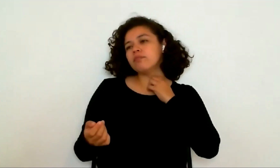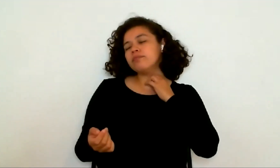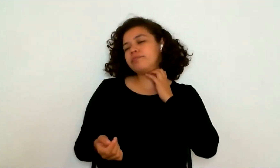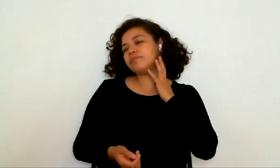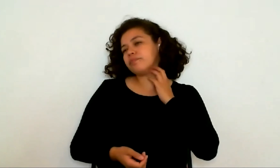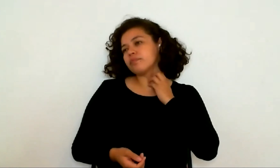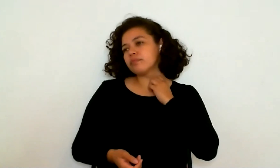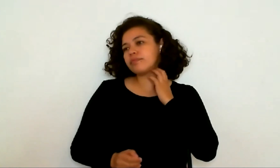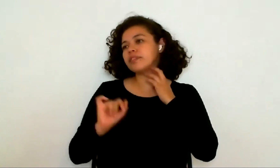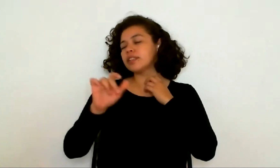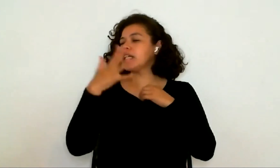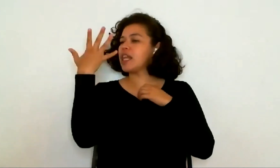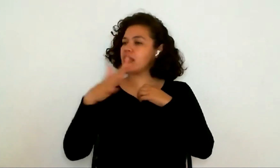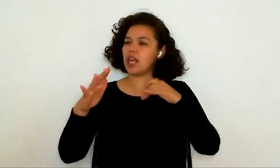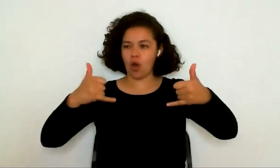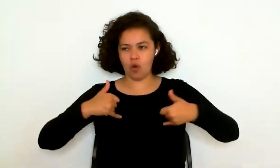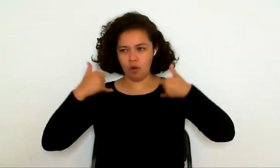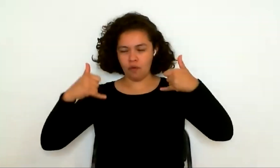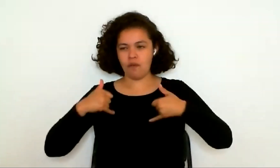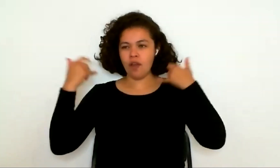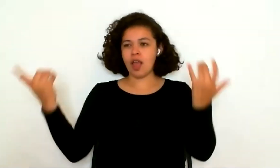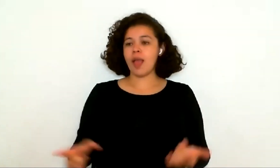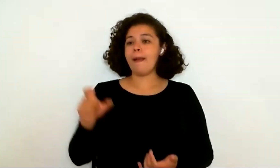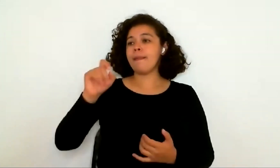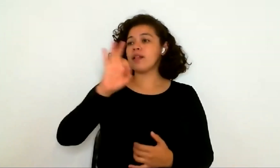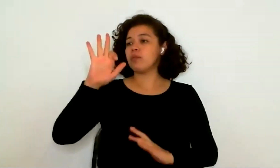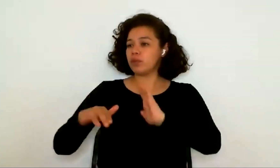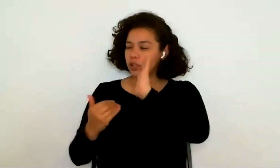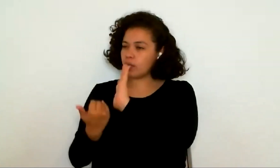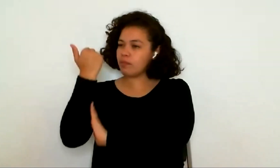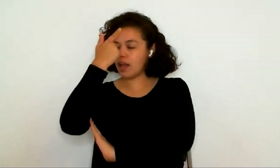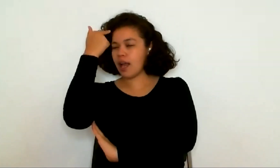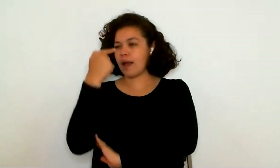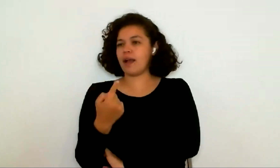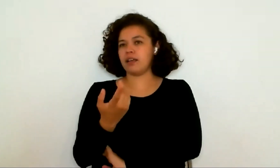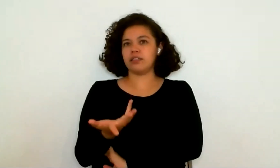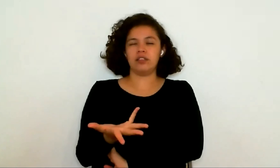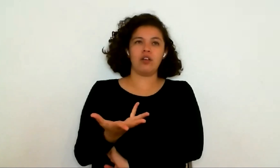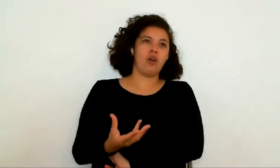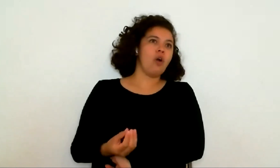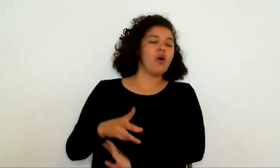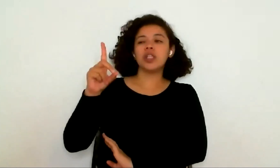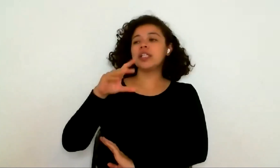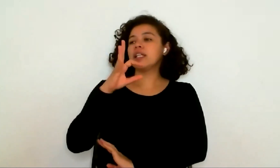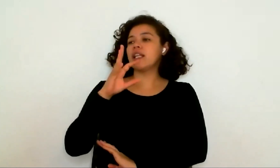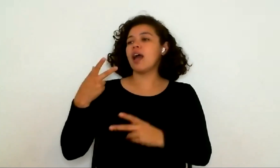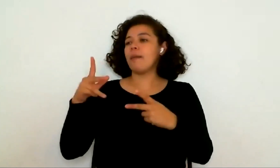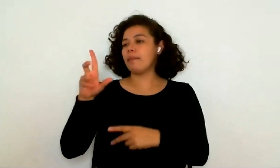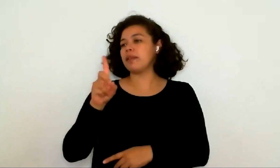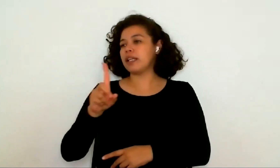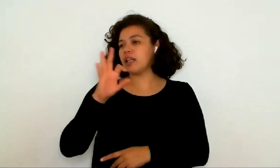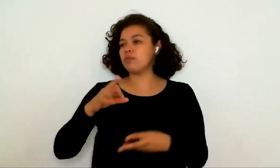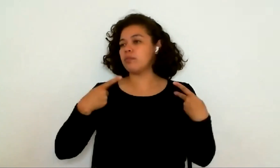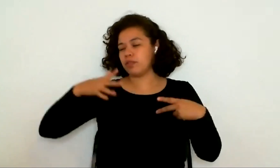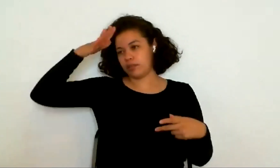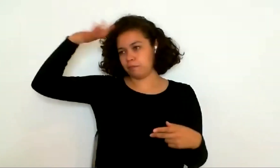planteas llegar a 10 jóvenes, subir en 20%, a impactar a el 30% de adultos mayores, entonces